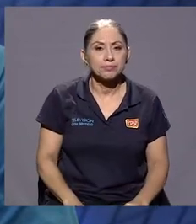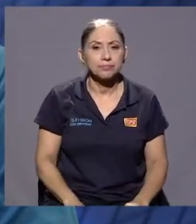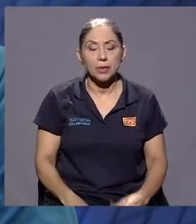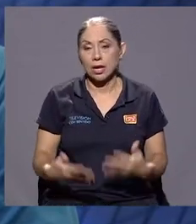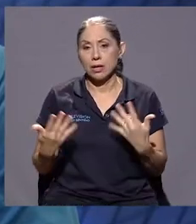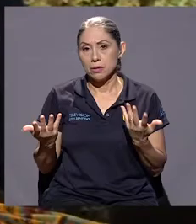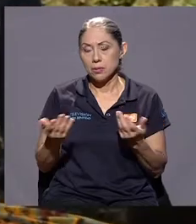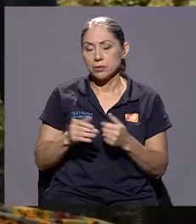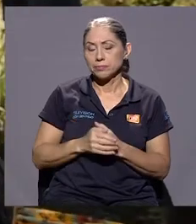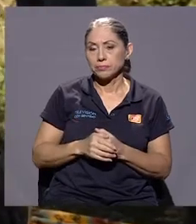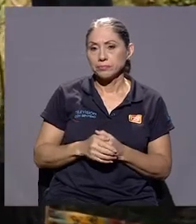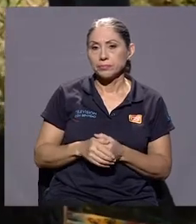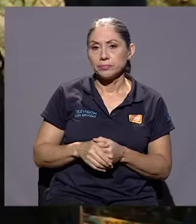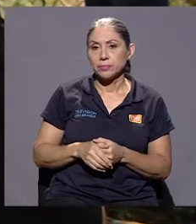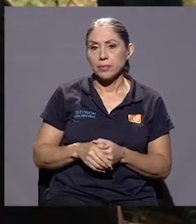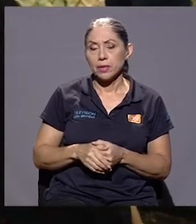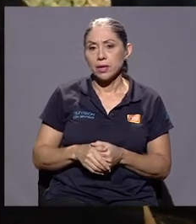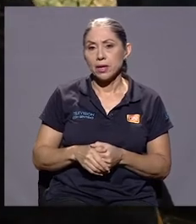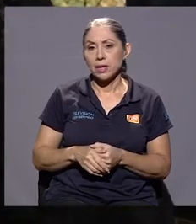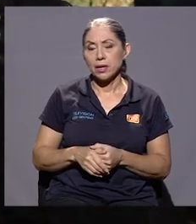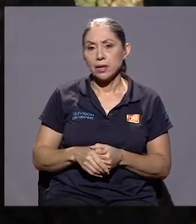plantear digamos